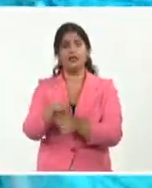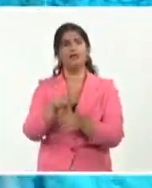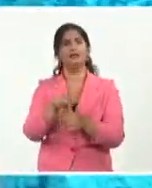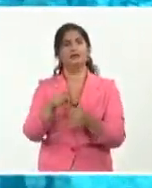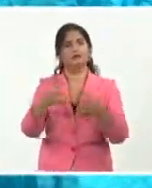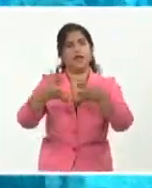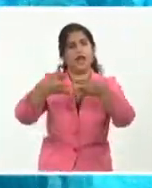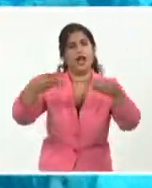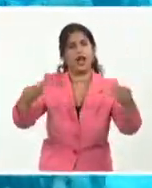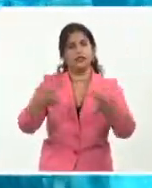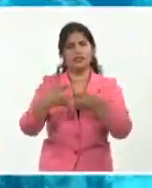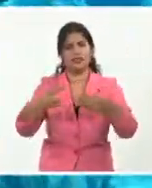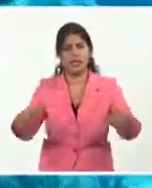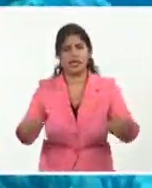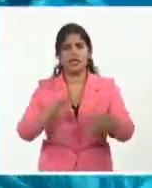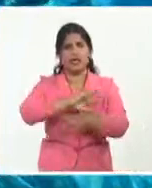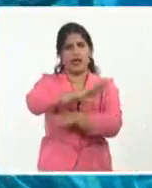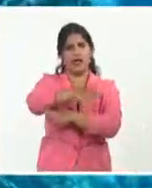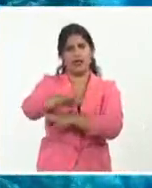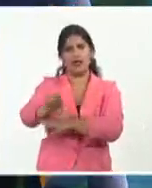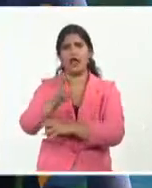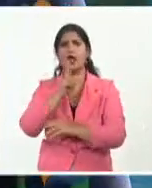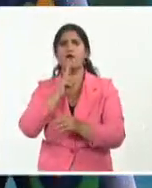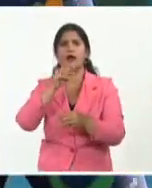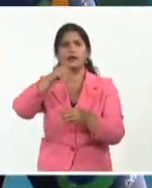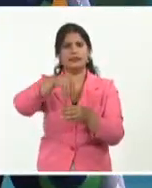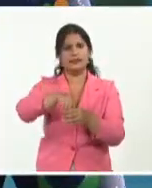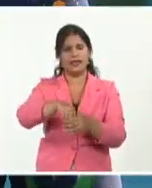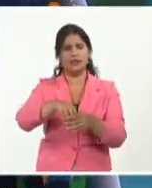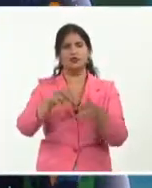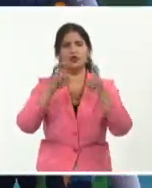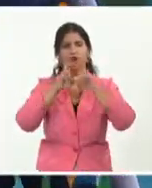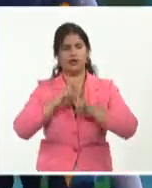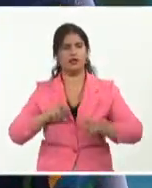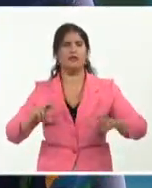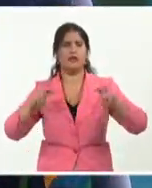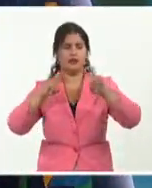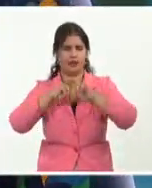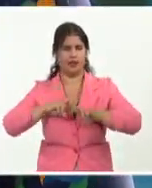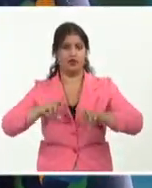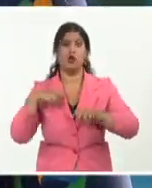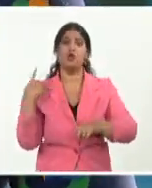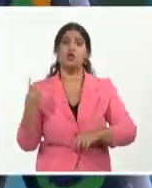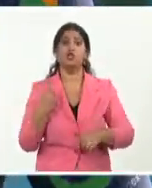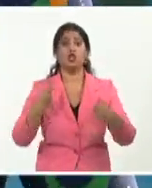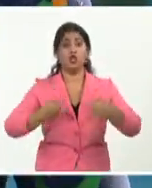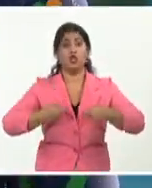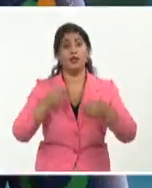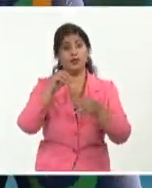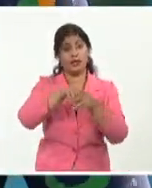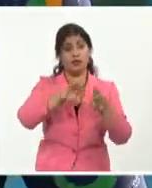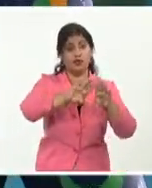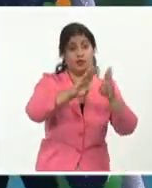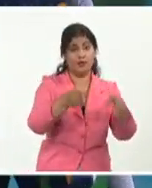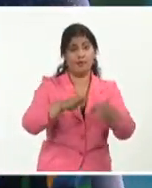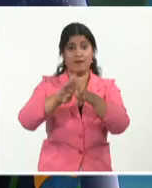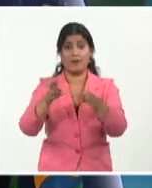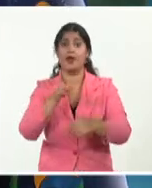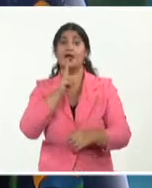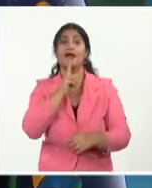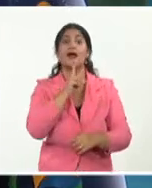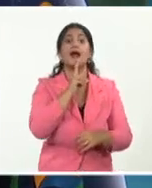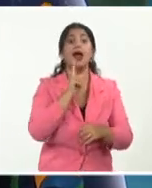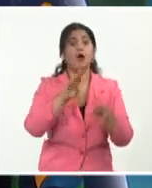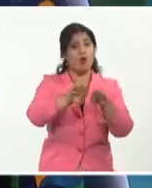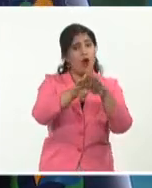y el monitoreo de las colonias. Son viveros y esos corales tenemos que cuidarlos, limpiarlos, etc. O sea, tenemos que ocuparnos de eso, tenemos siembra de